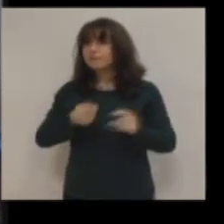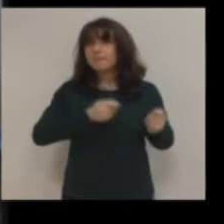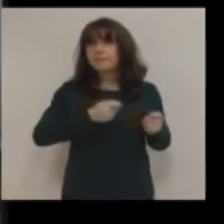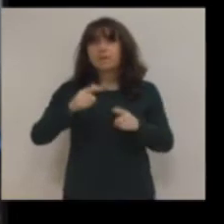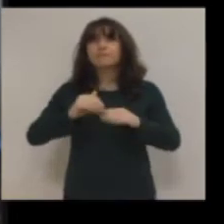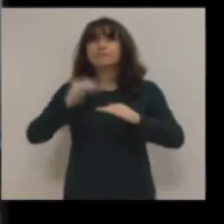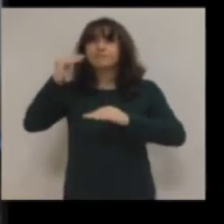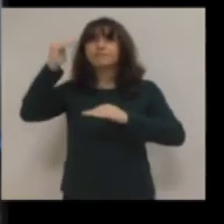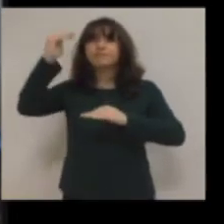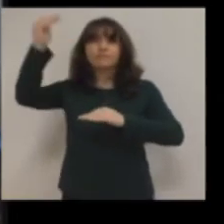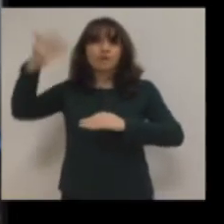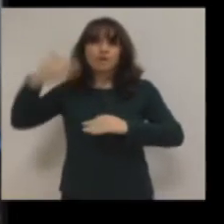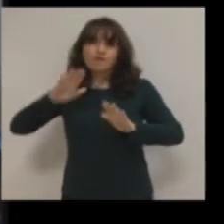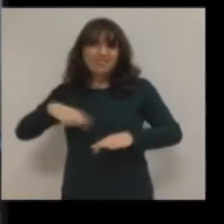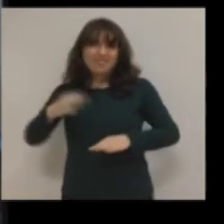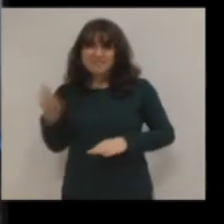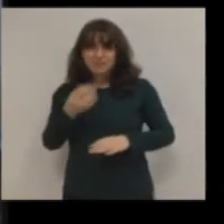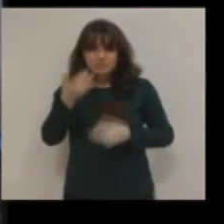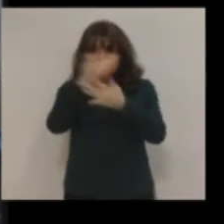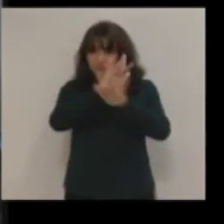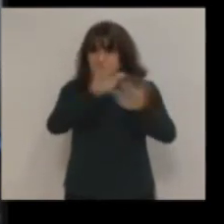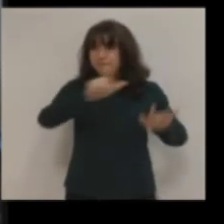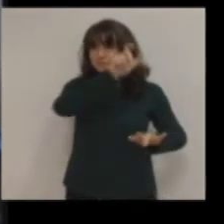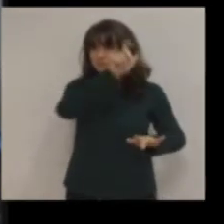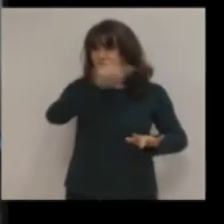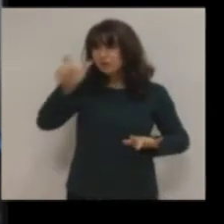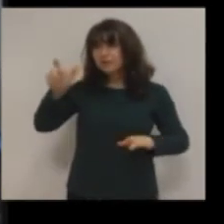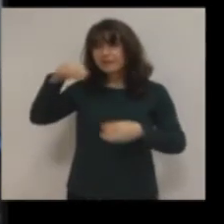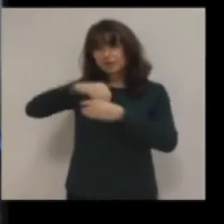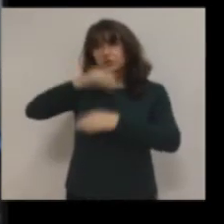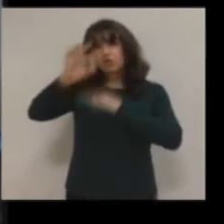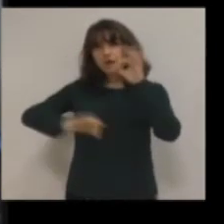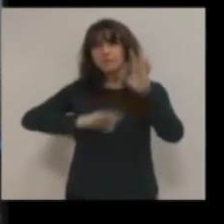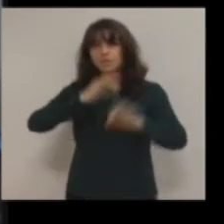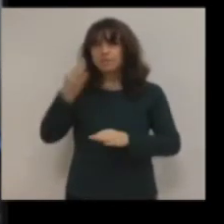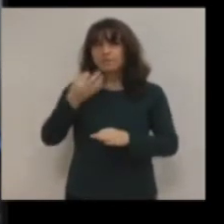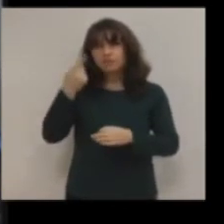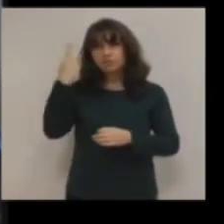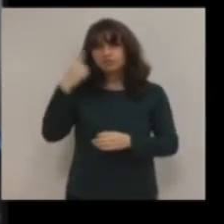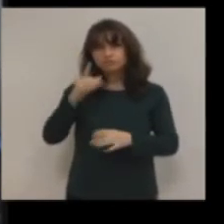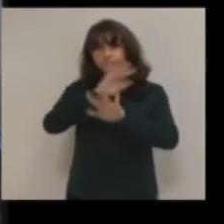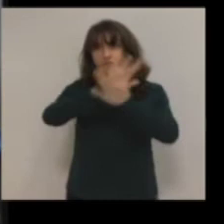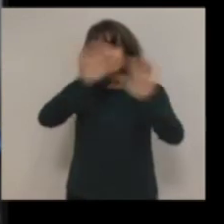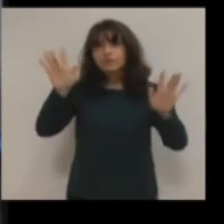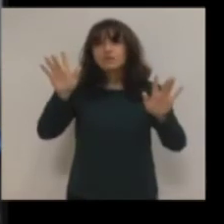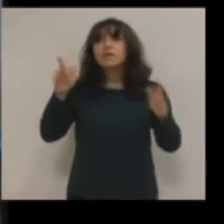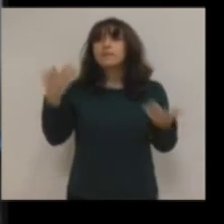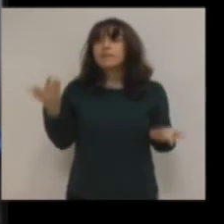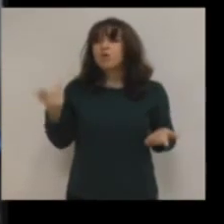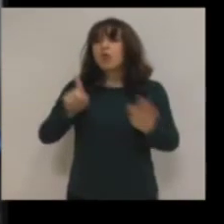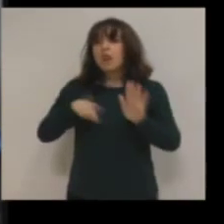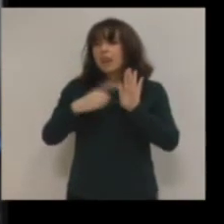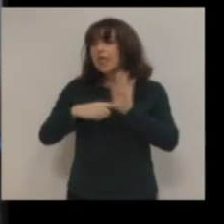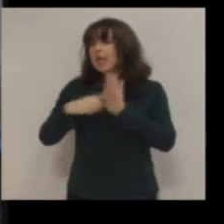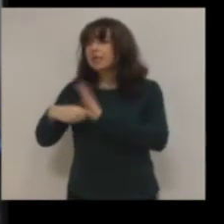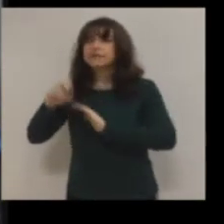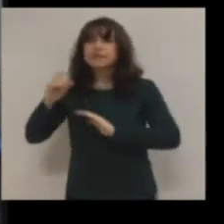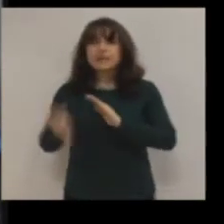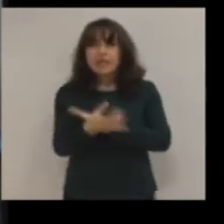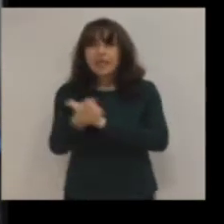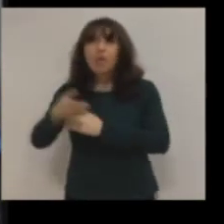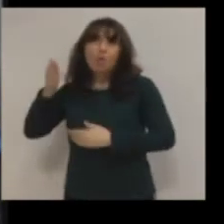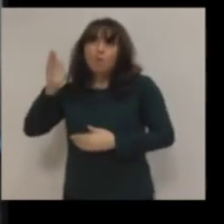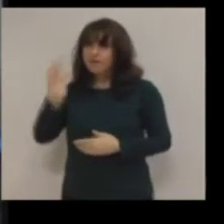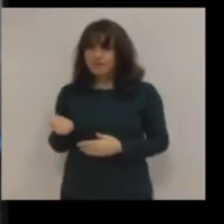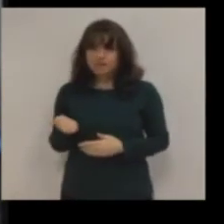habría que agilizarlo y concienciar a las personas que lo llevan desde los distintos organismos. Pero más leyes, y desde luego penalizarlo me